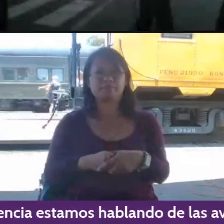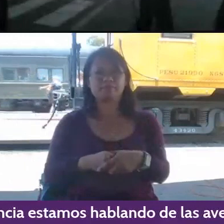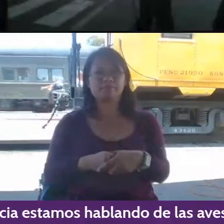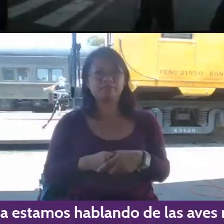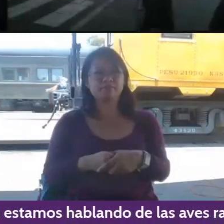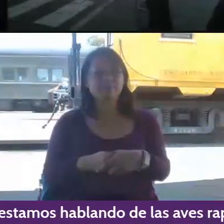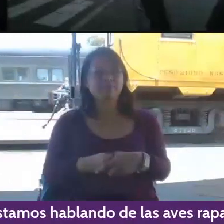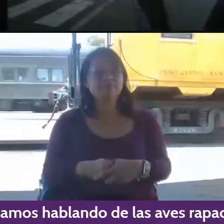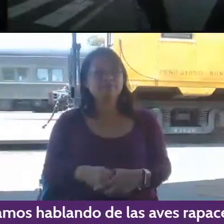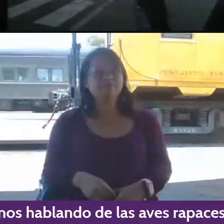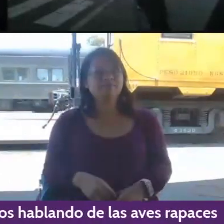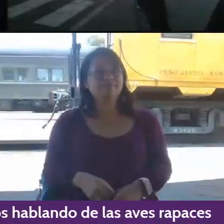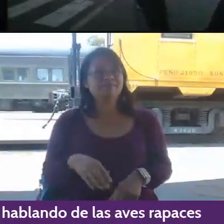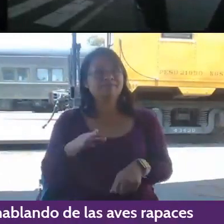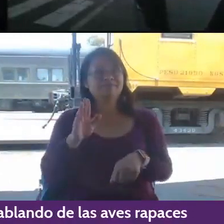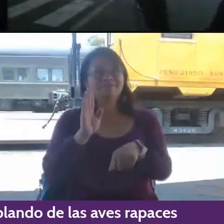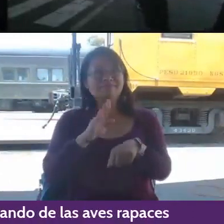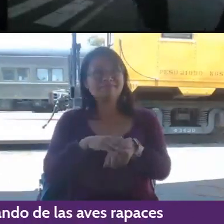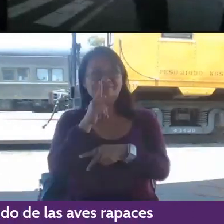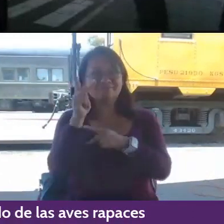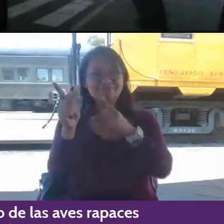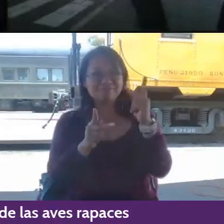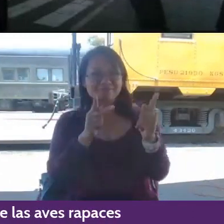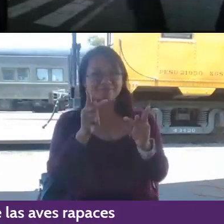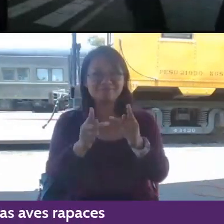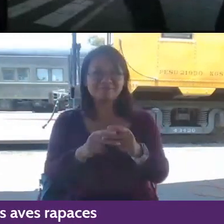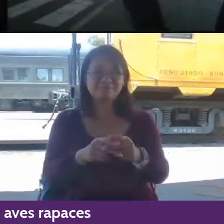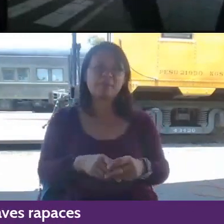Ya se están inspirando más preguntas, por ahí dice. ¿Cuánto llegan a